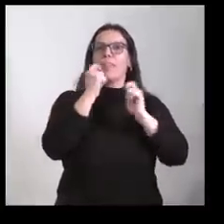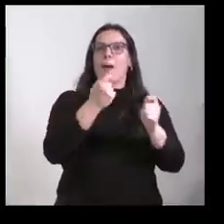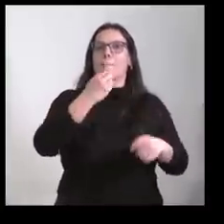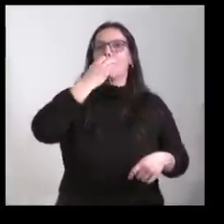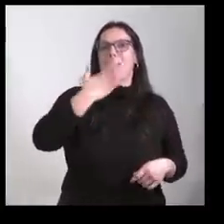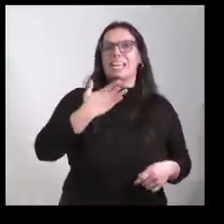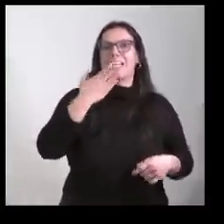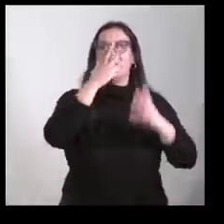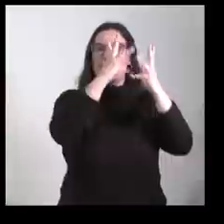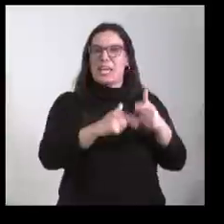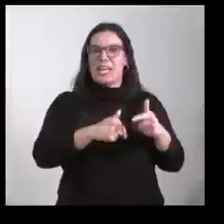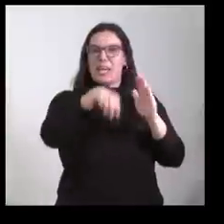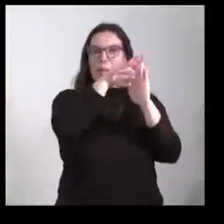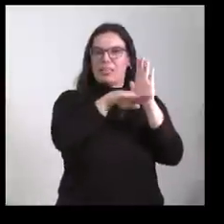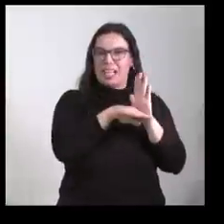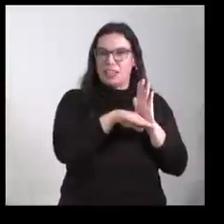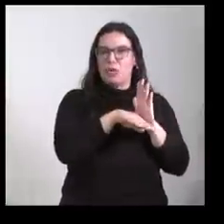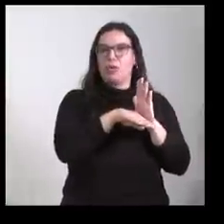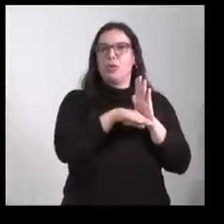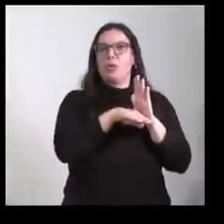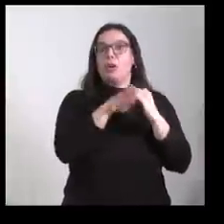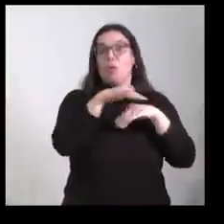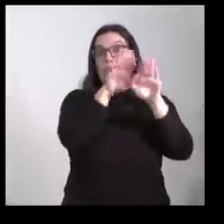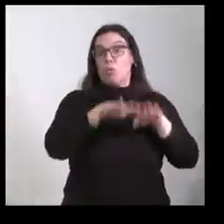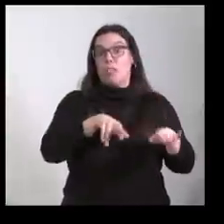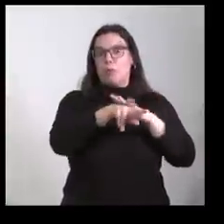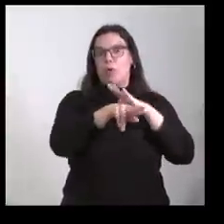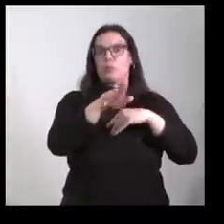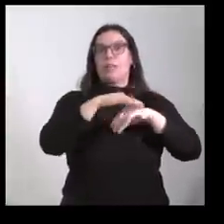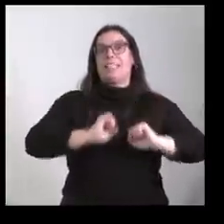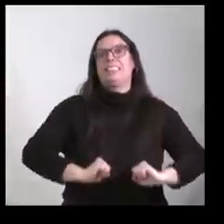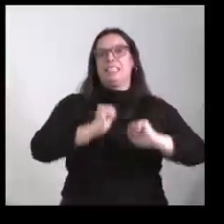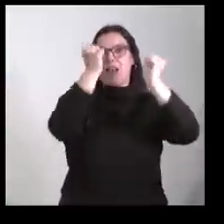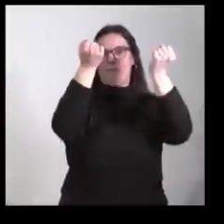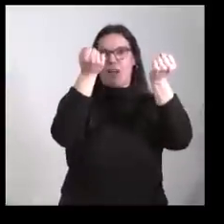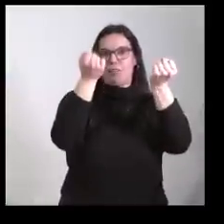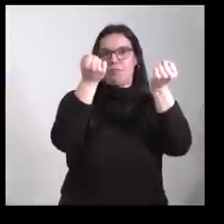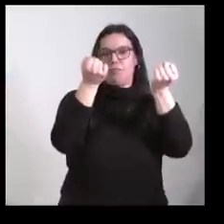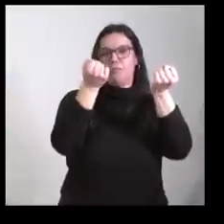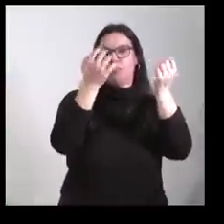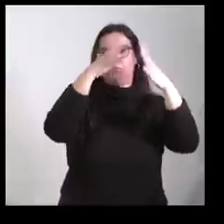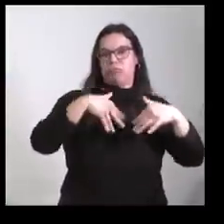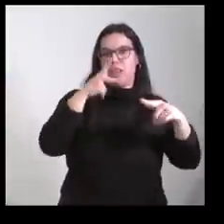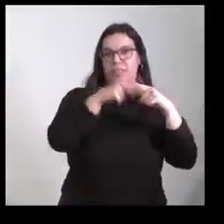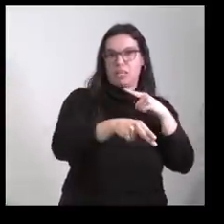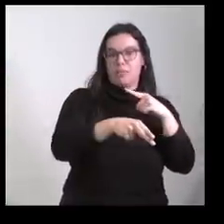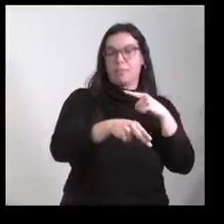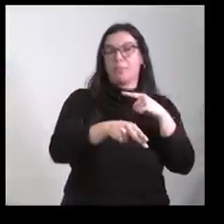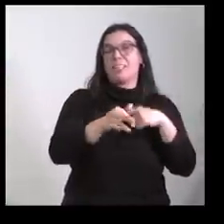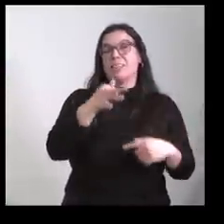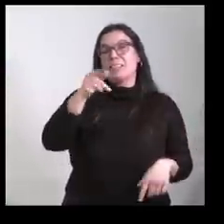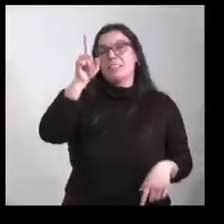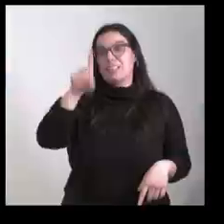un expediente con esta catalogación debiendo inventario para como último recurso para poder salvar las torres y las chimeneas y aparte